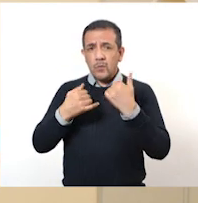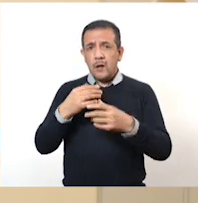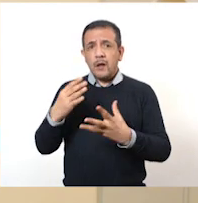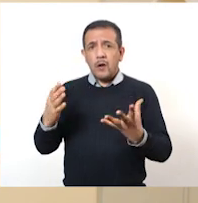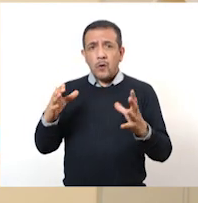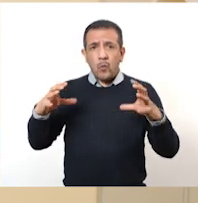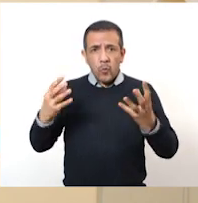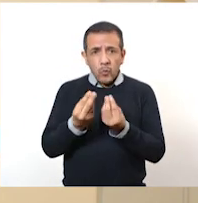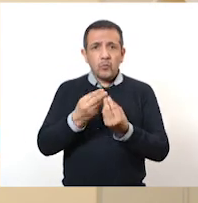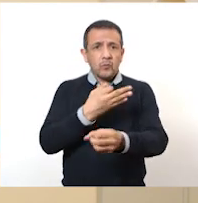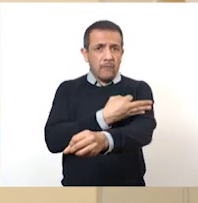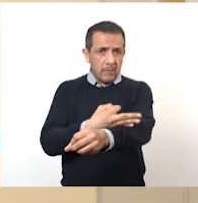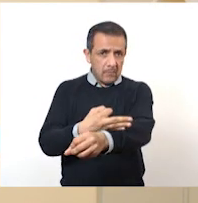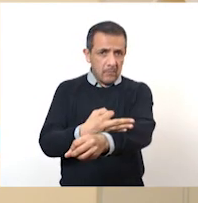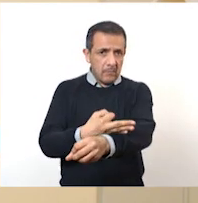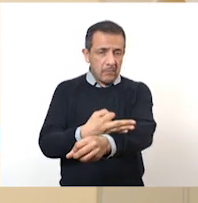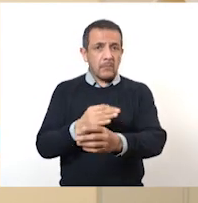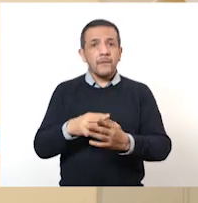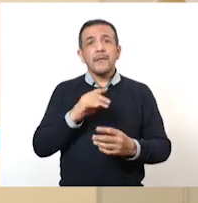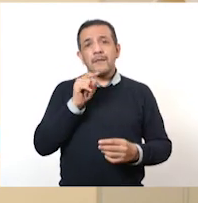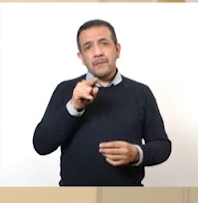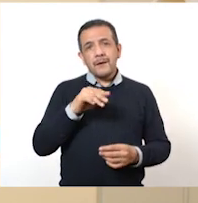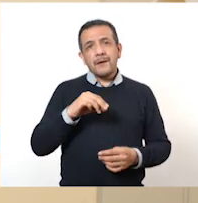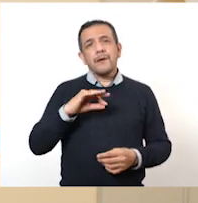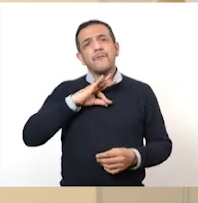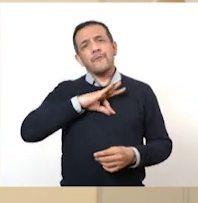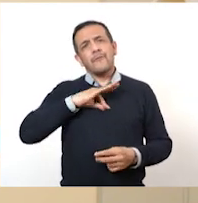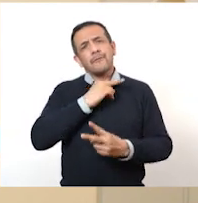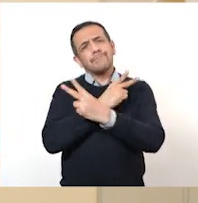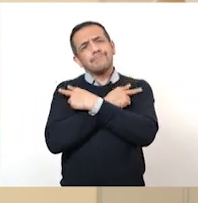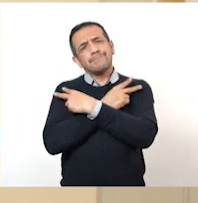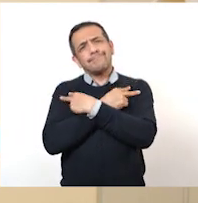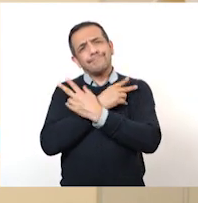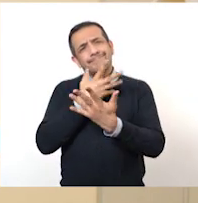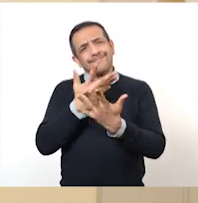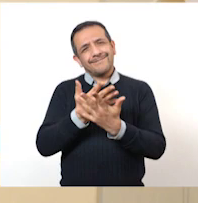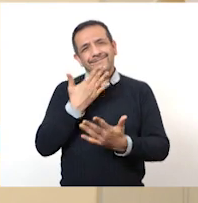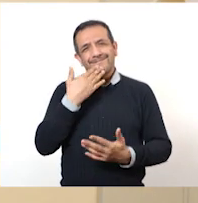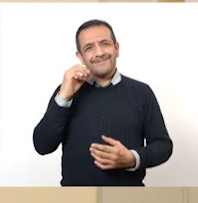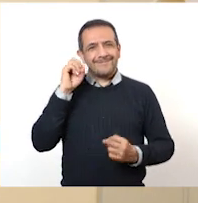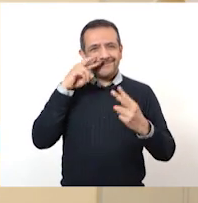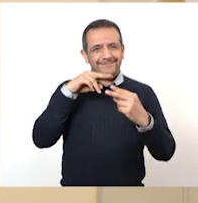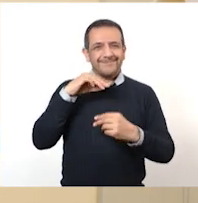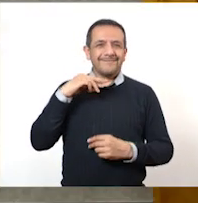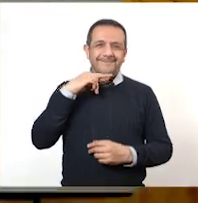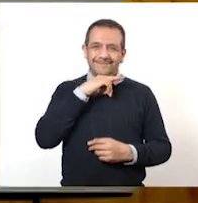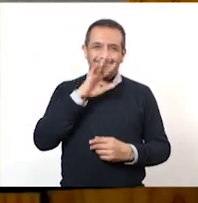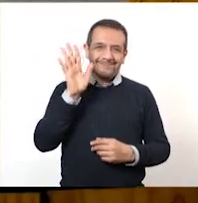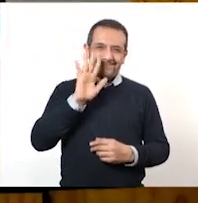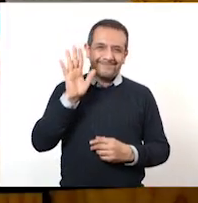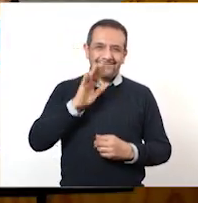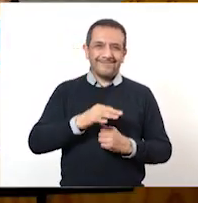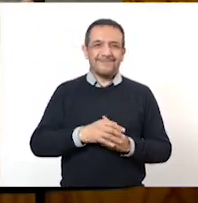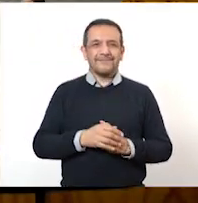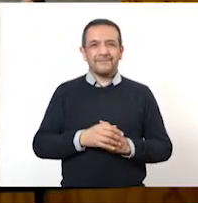compañía de tu familia. Y felices vacaciones. Hasta luego.